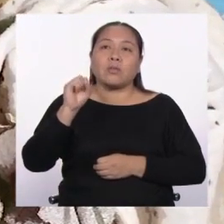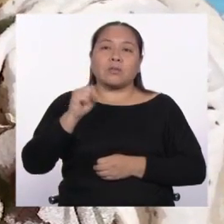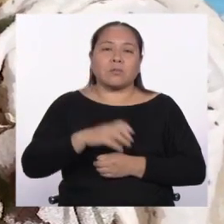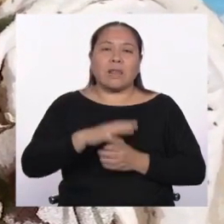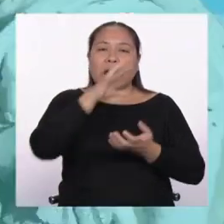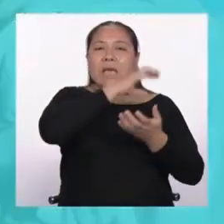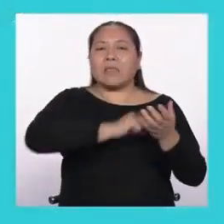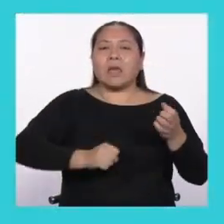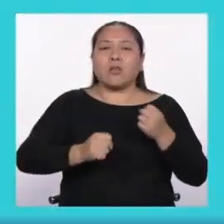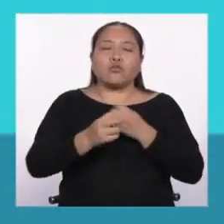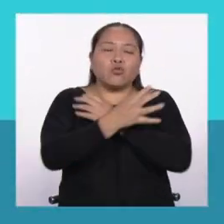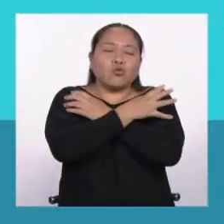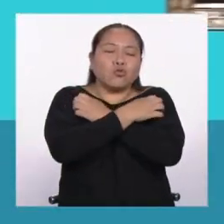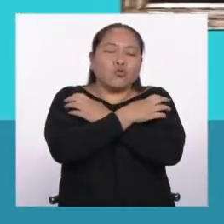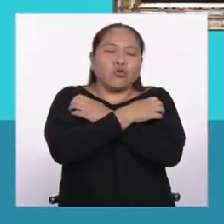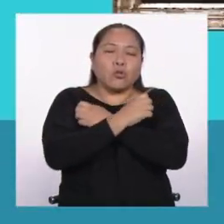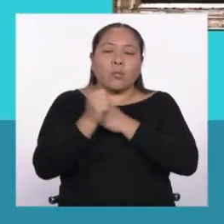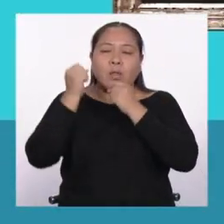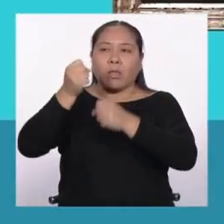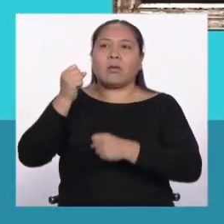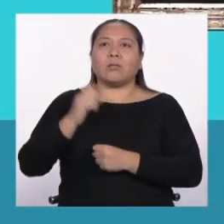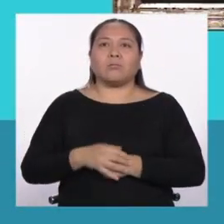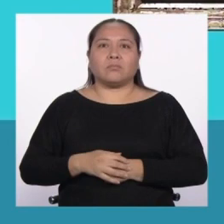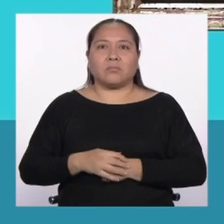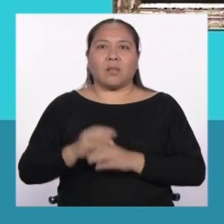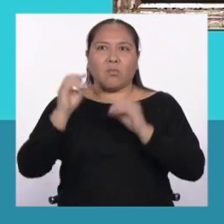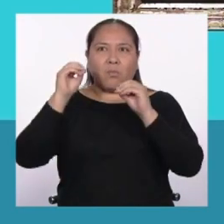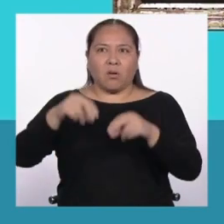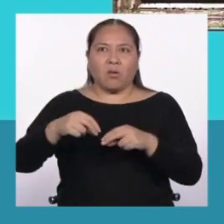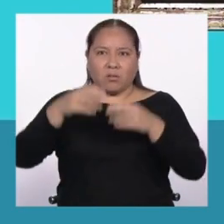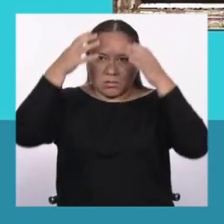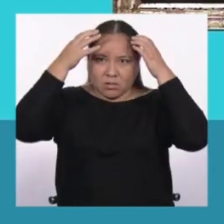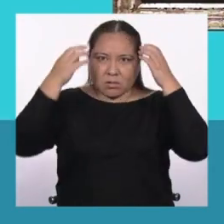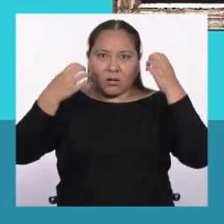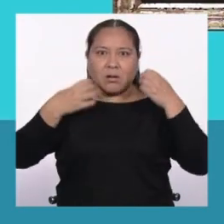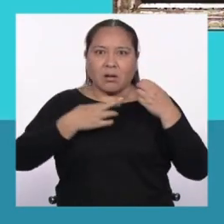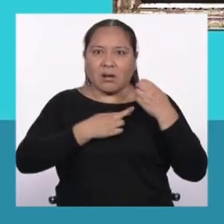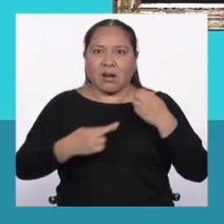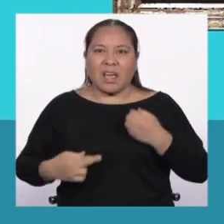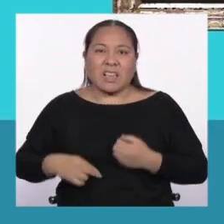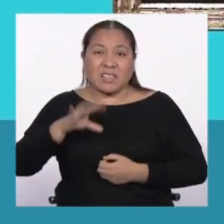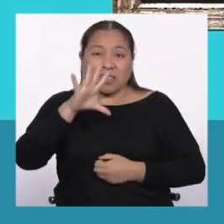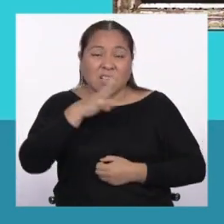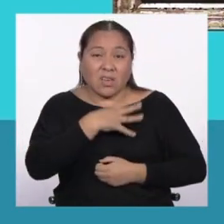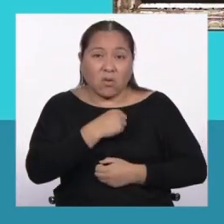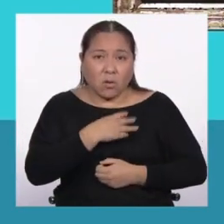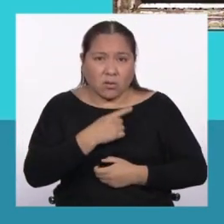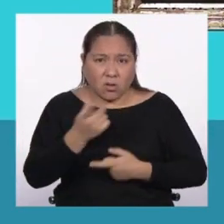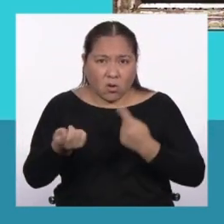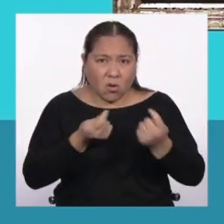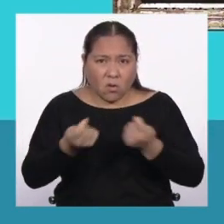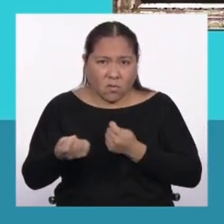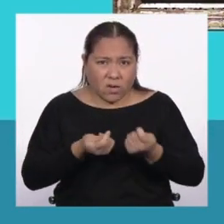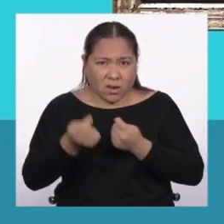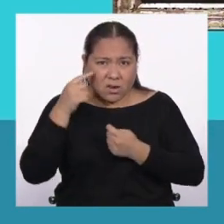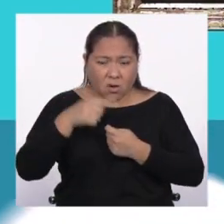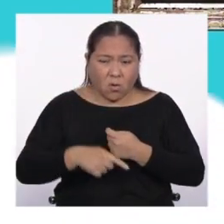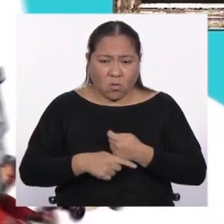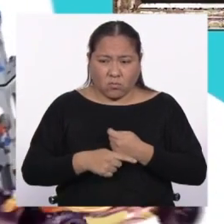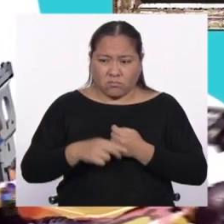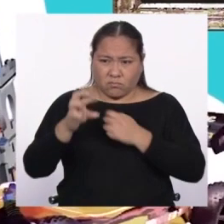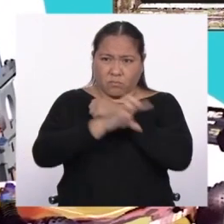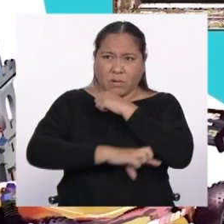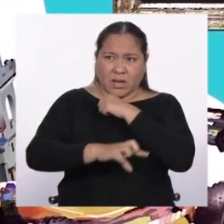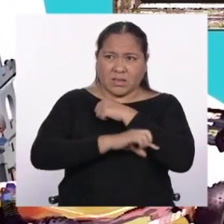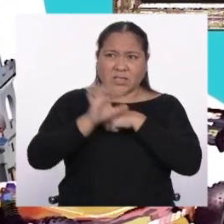real. Porque fue nombrado rey cuando tenía tan solo 5 años de edad. ¿Te imaginas gobernar un país a esa edad? Te apuesto que